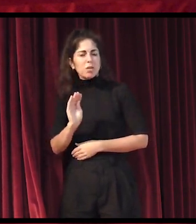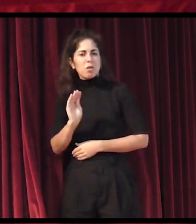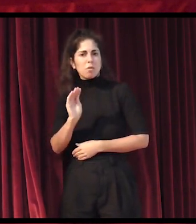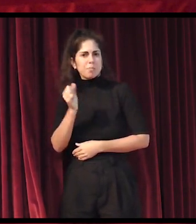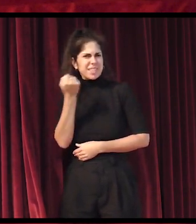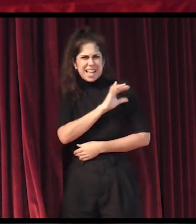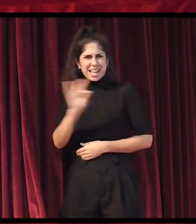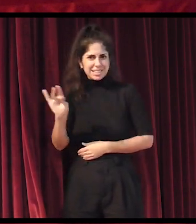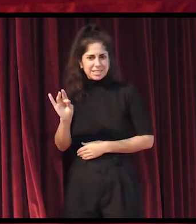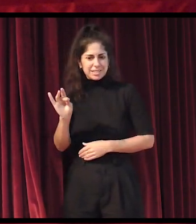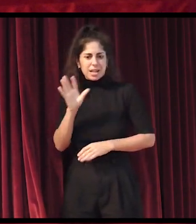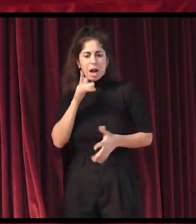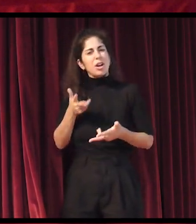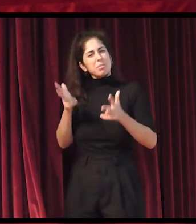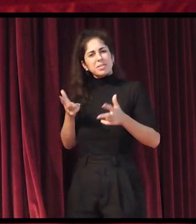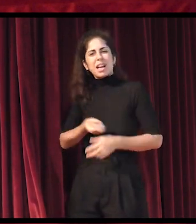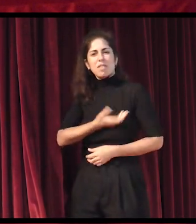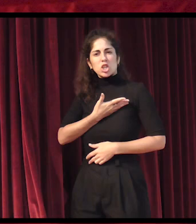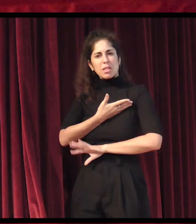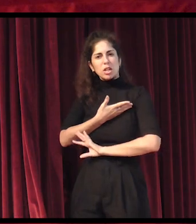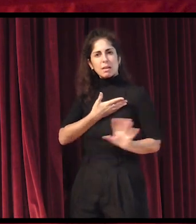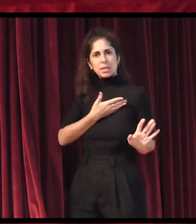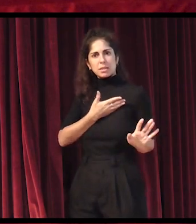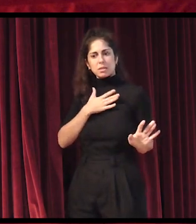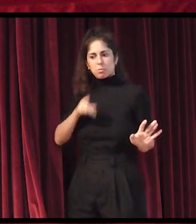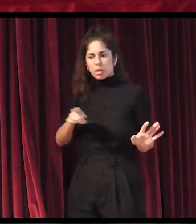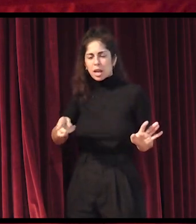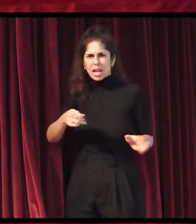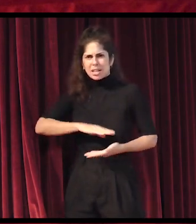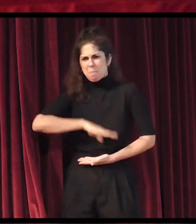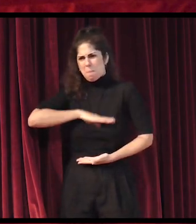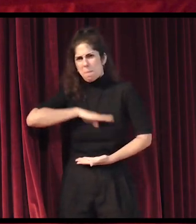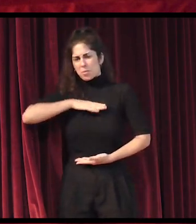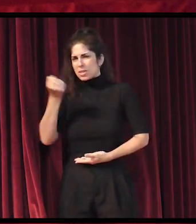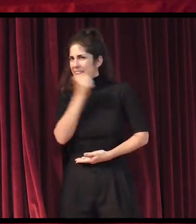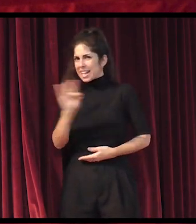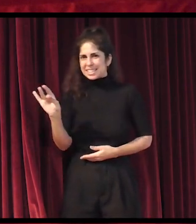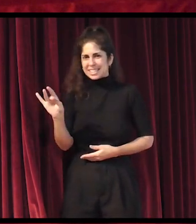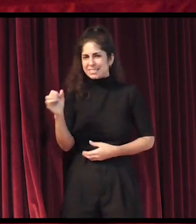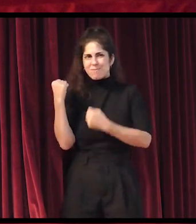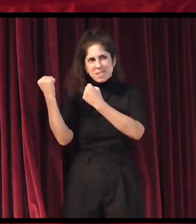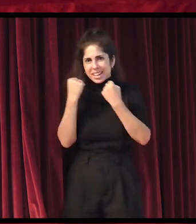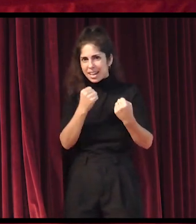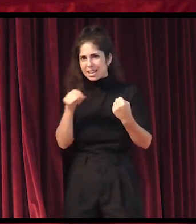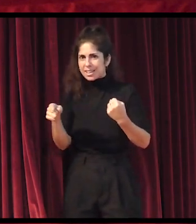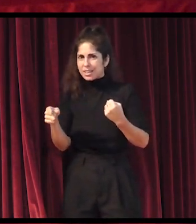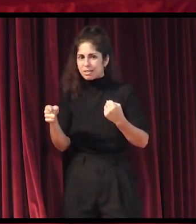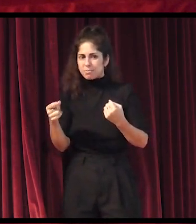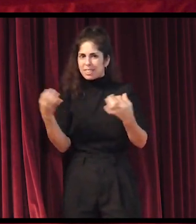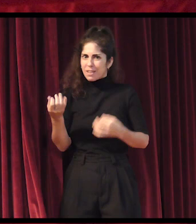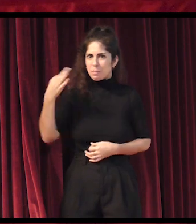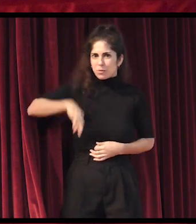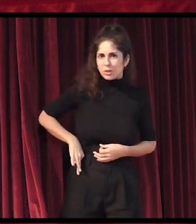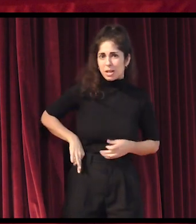no destaque, siempre que no... a lo mejor es la hostia y no lo vamos a poder, ¿no? Creo